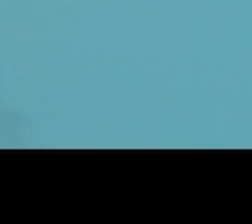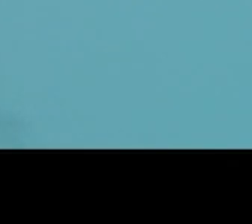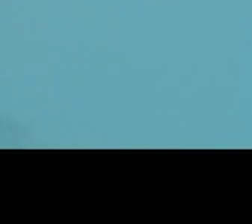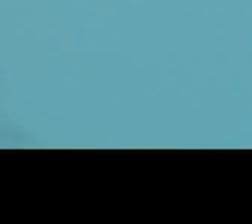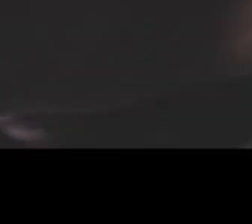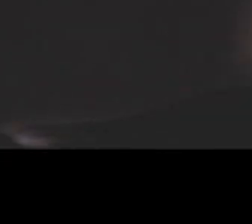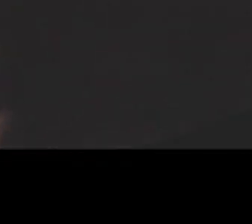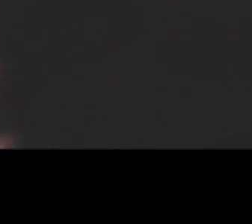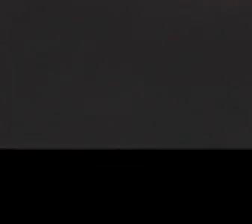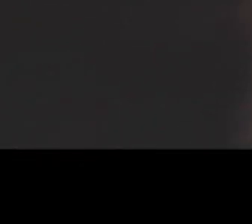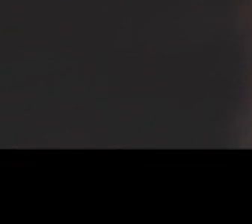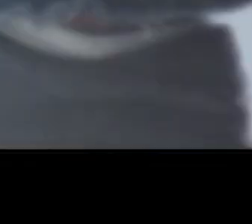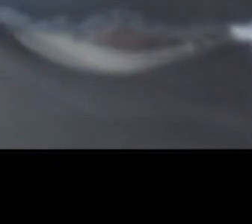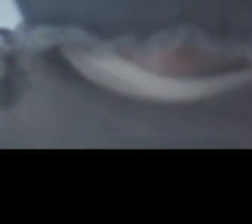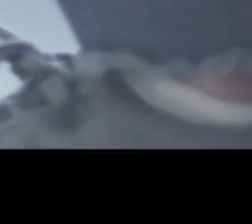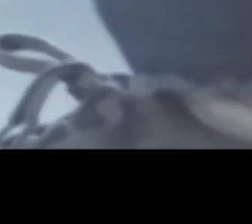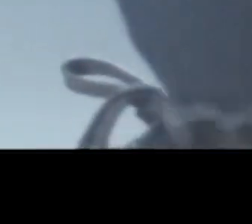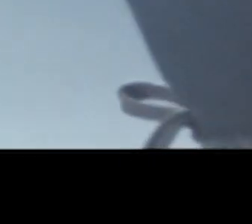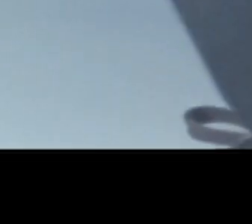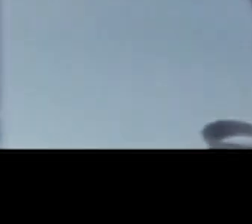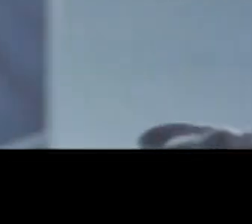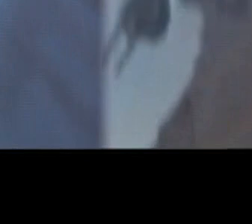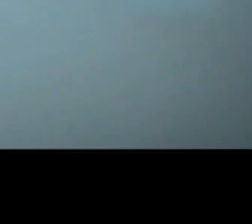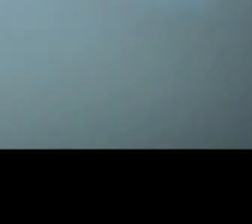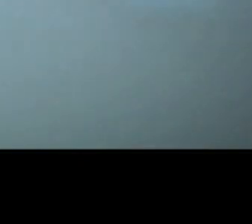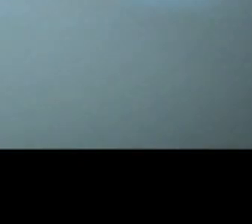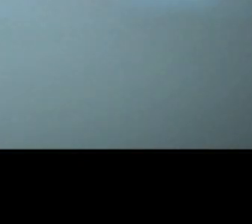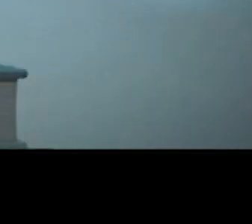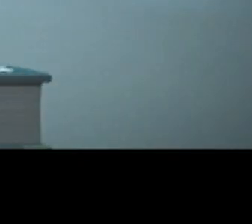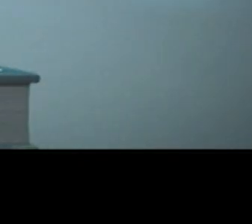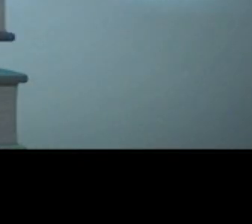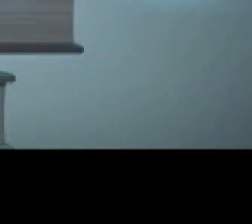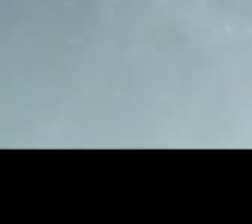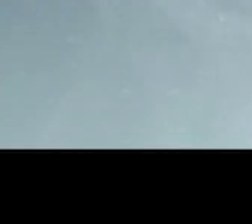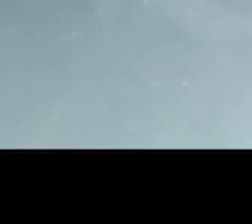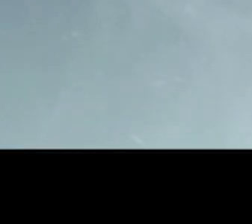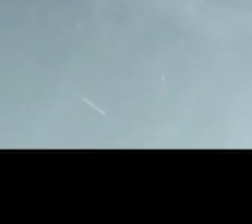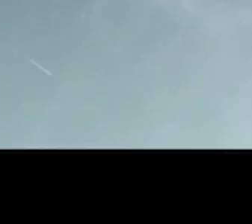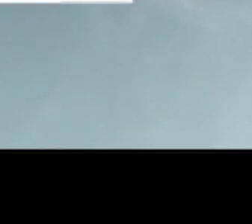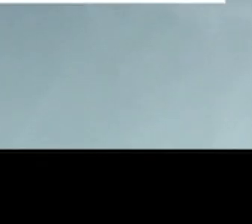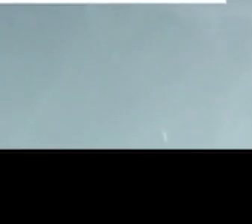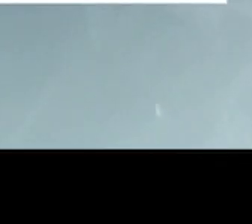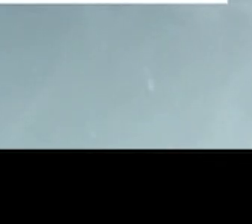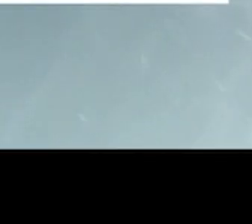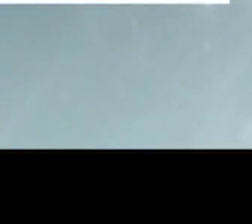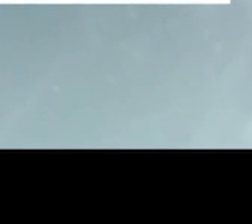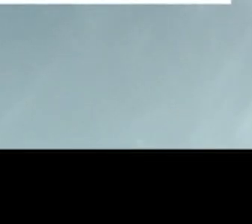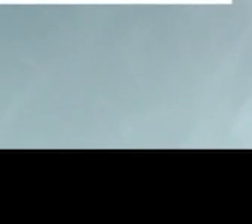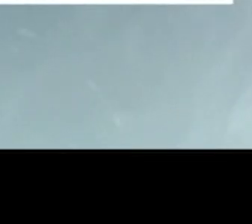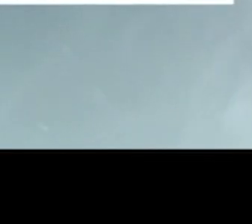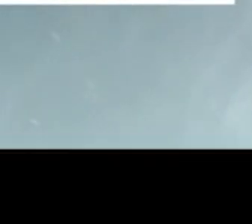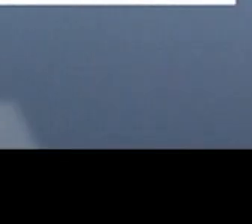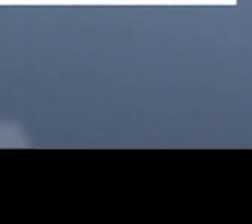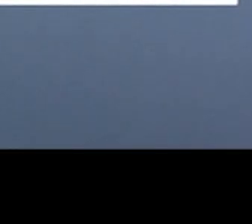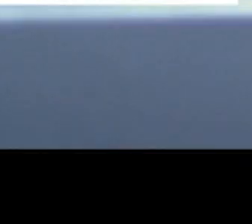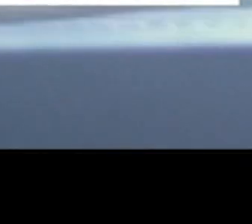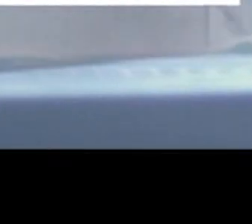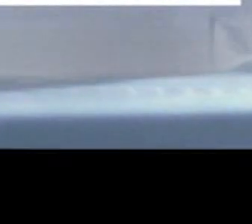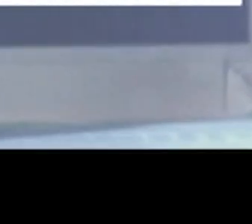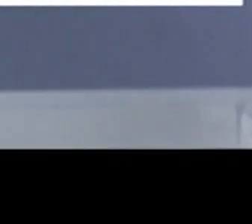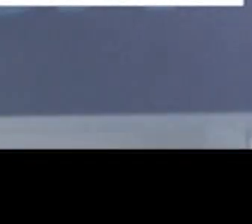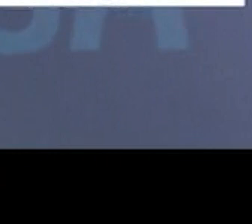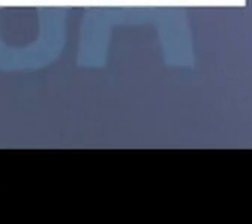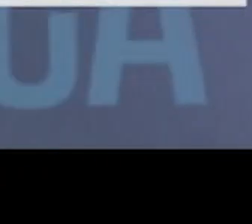es subir. Y para eso, CONAPE te ayuda ofreciéndote 3 beneficios únicos. Primero, podés estudiar hoy y comenzar a pagar al terminar